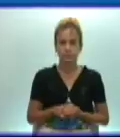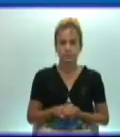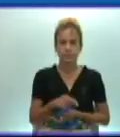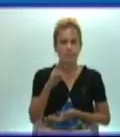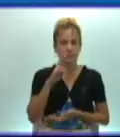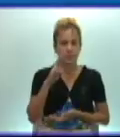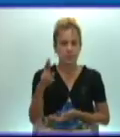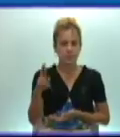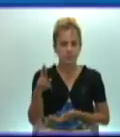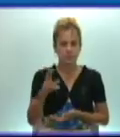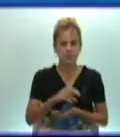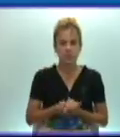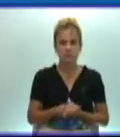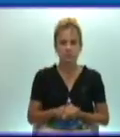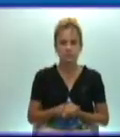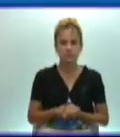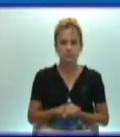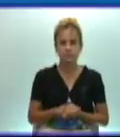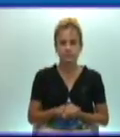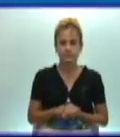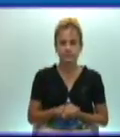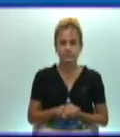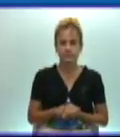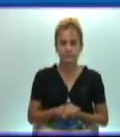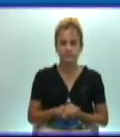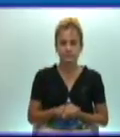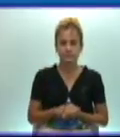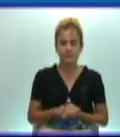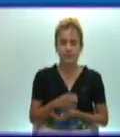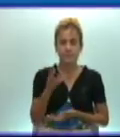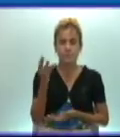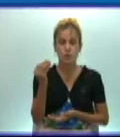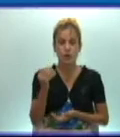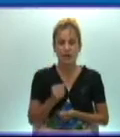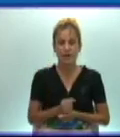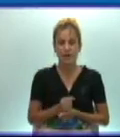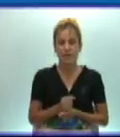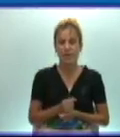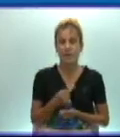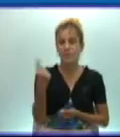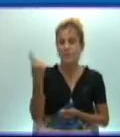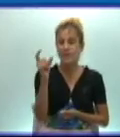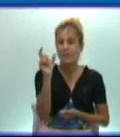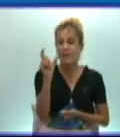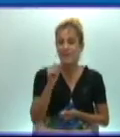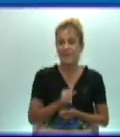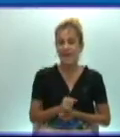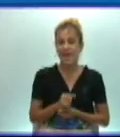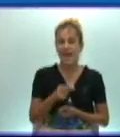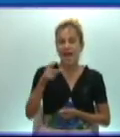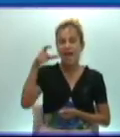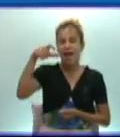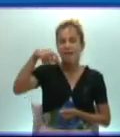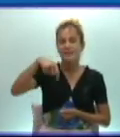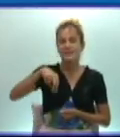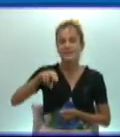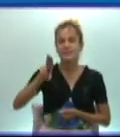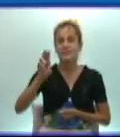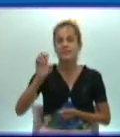Controlemos la actividad. El plural de la palabra guerrilla es guerrillas.